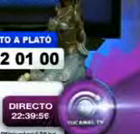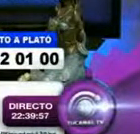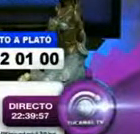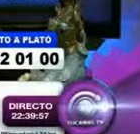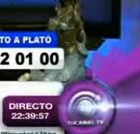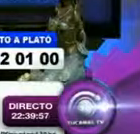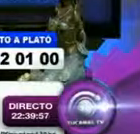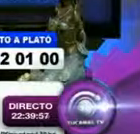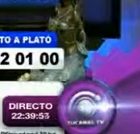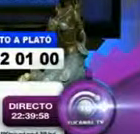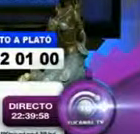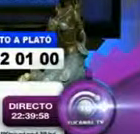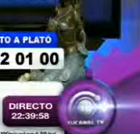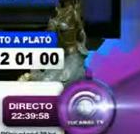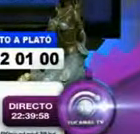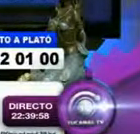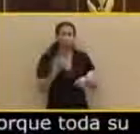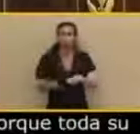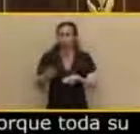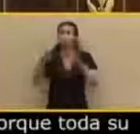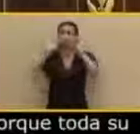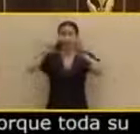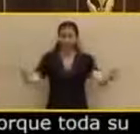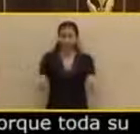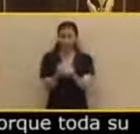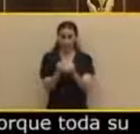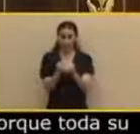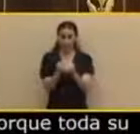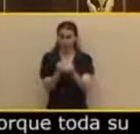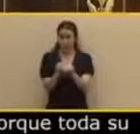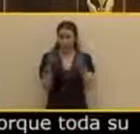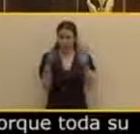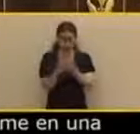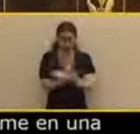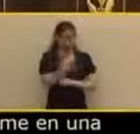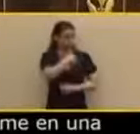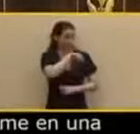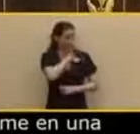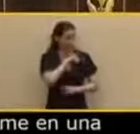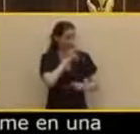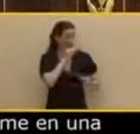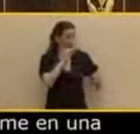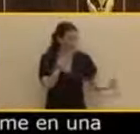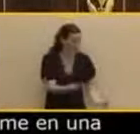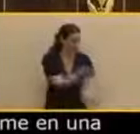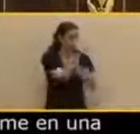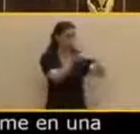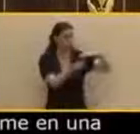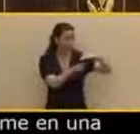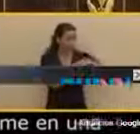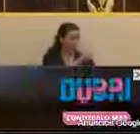dando lo mejor de mí para ti. Y cuanto peor, mejor para todos. Y cuanto